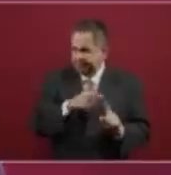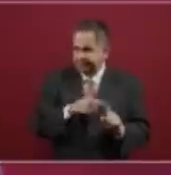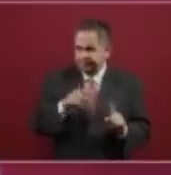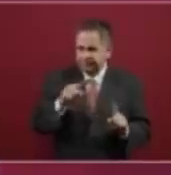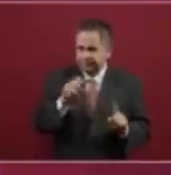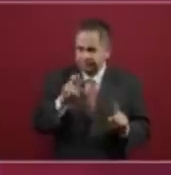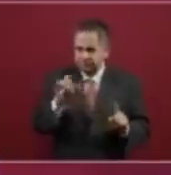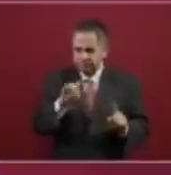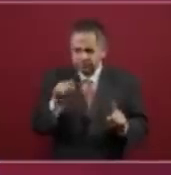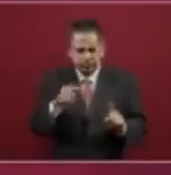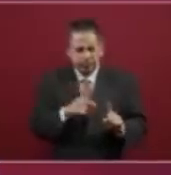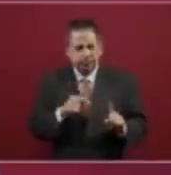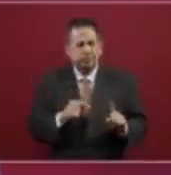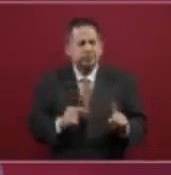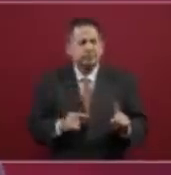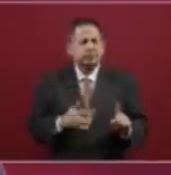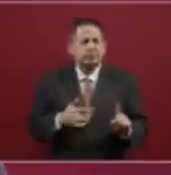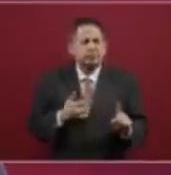en